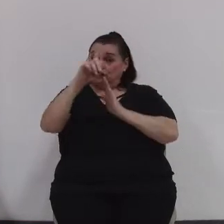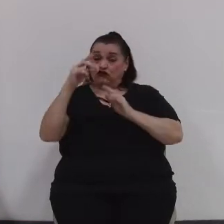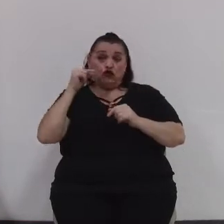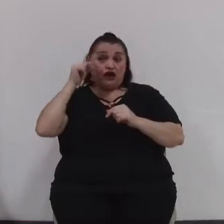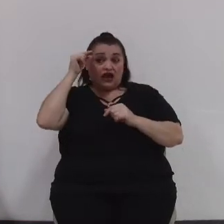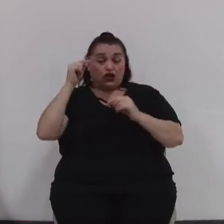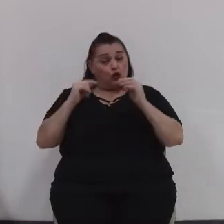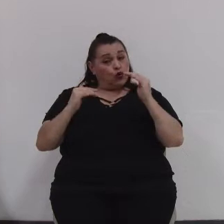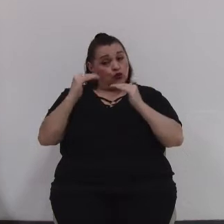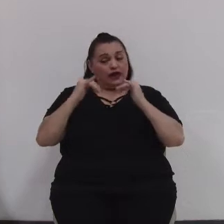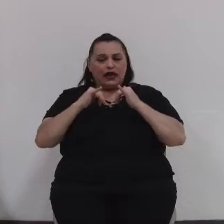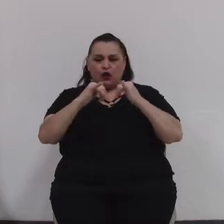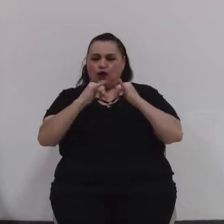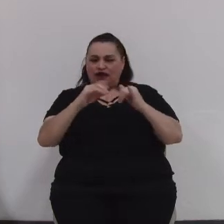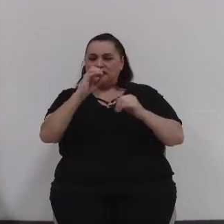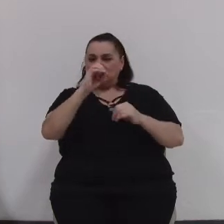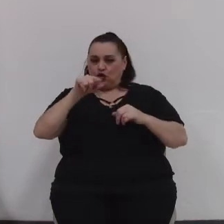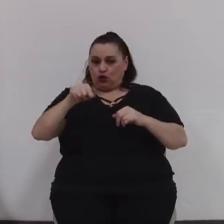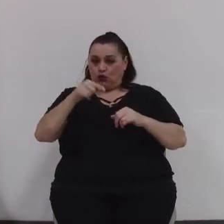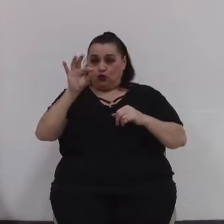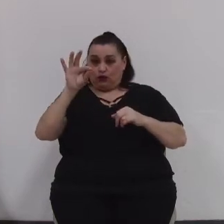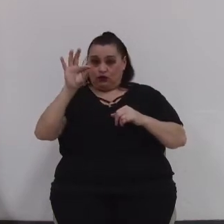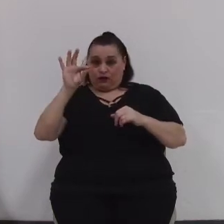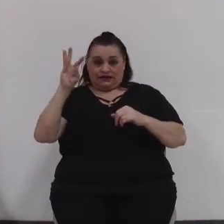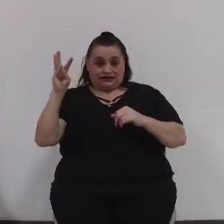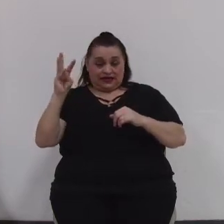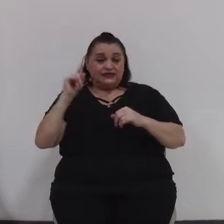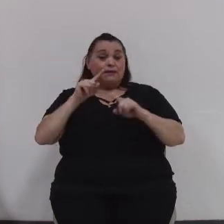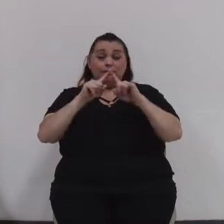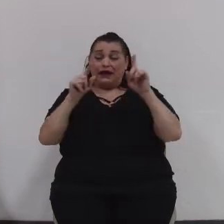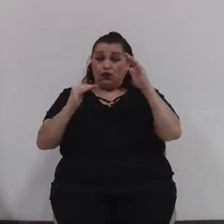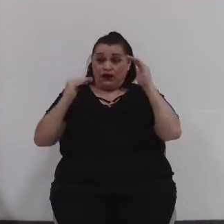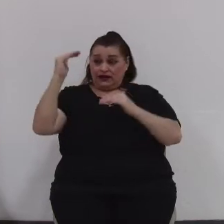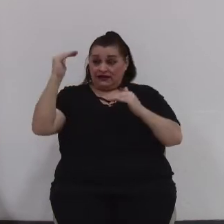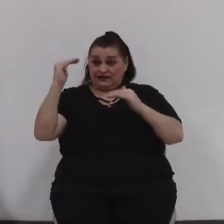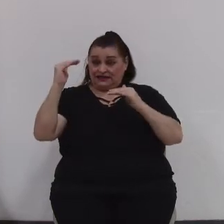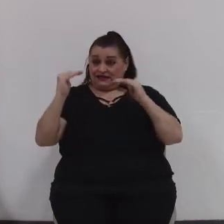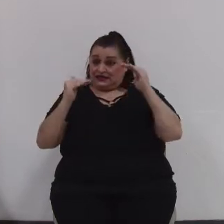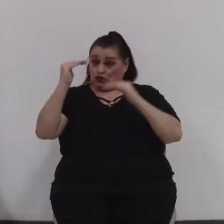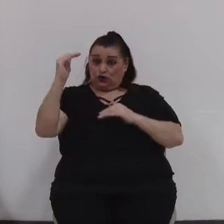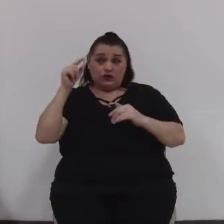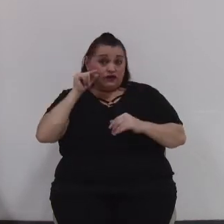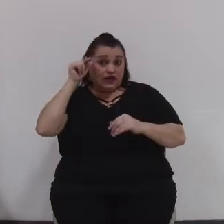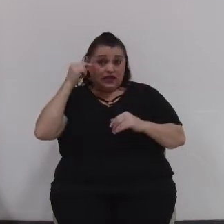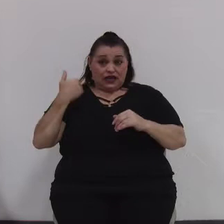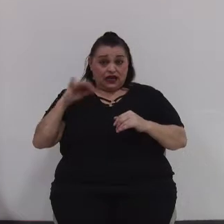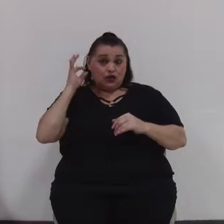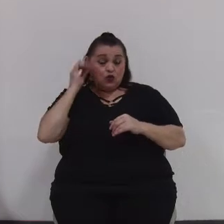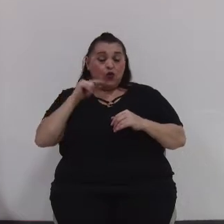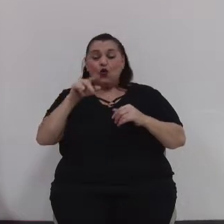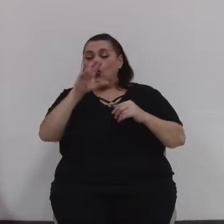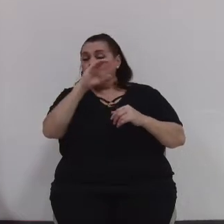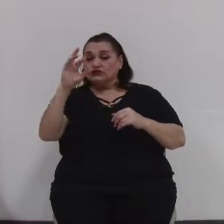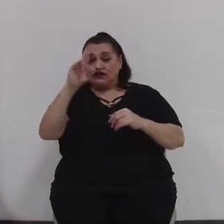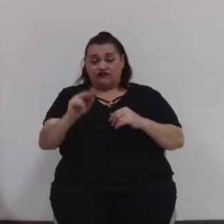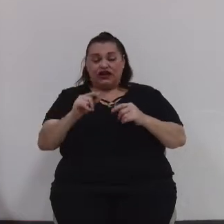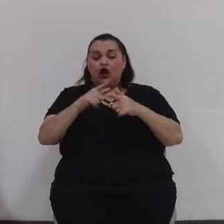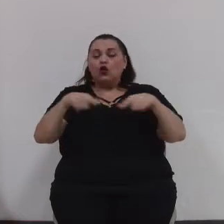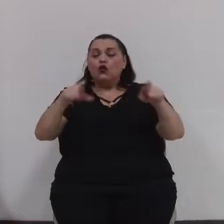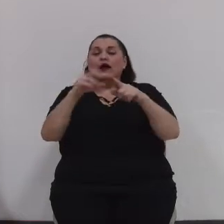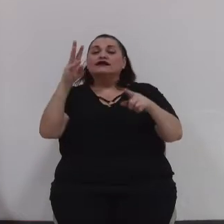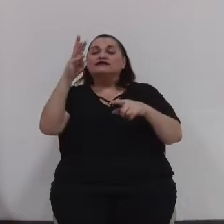igualdad, 0.996, mientras que en el índice de desigualdad de género, Costa Rica se ubica en el lugar 60 con un valor